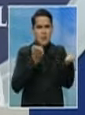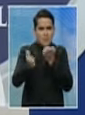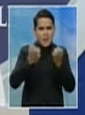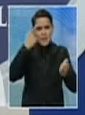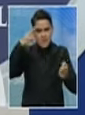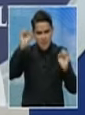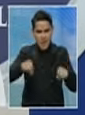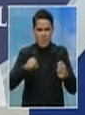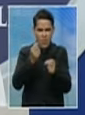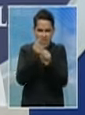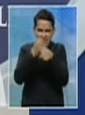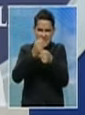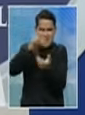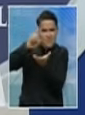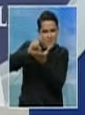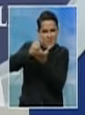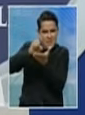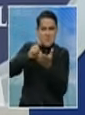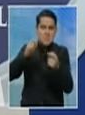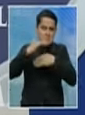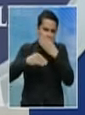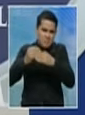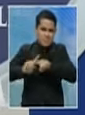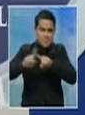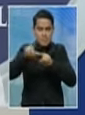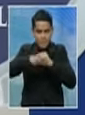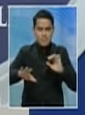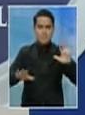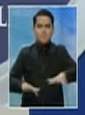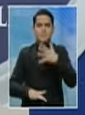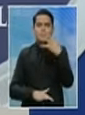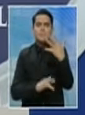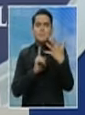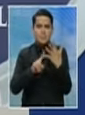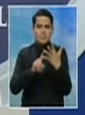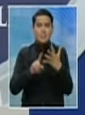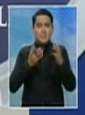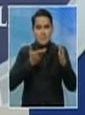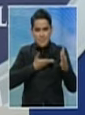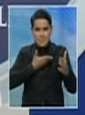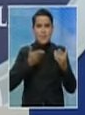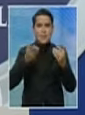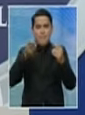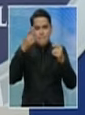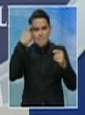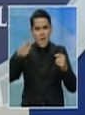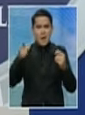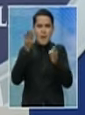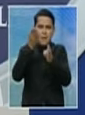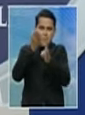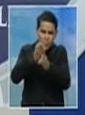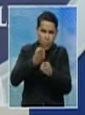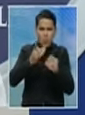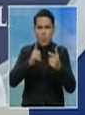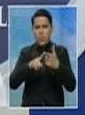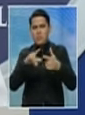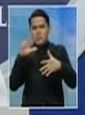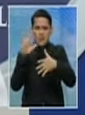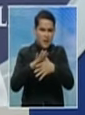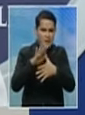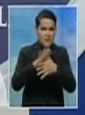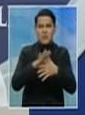de desinfectantes y productos de higiene. 5. Transporte público por motivo de salud y el contratado